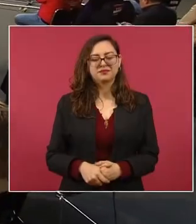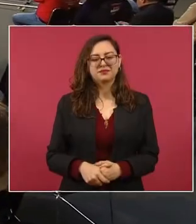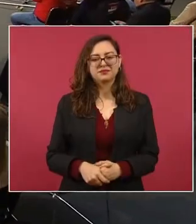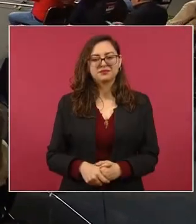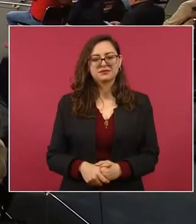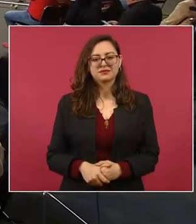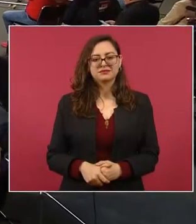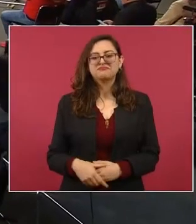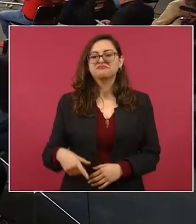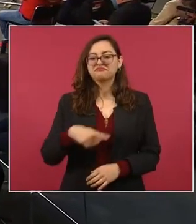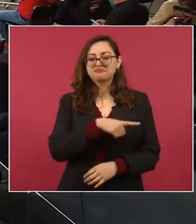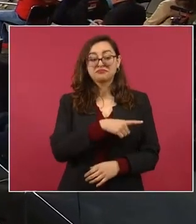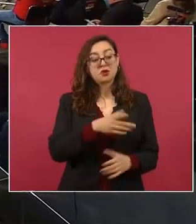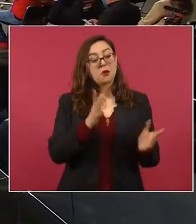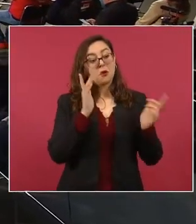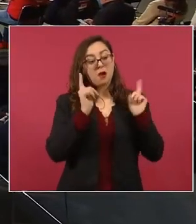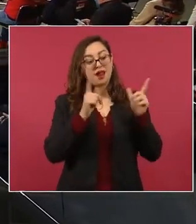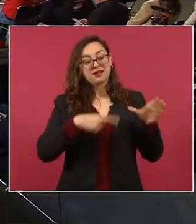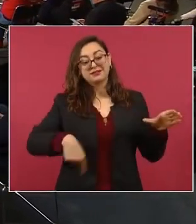Presidente. Sin enojarse mucho